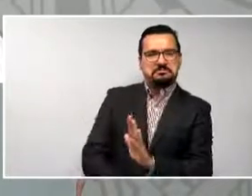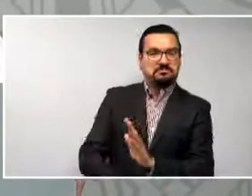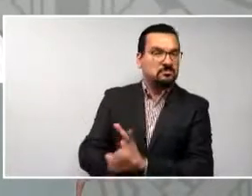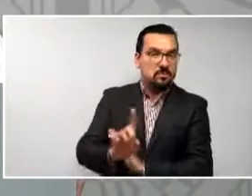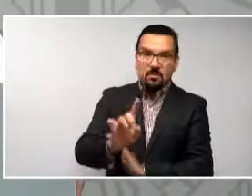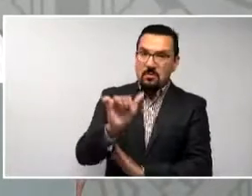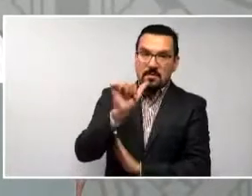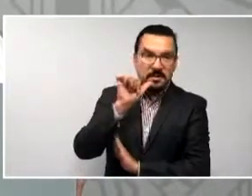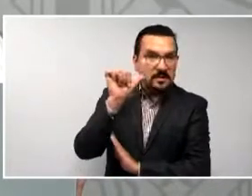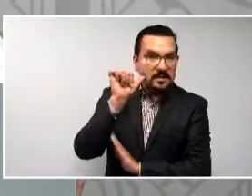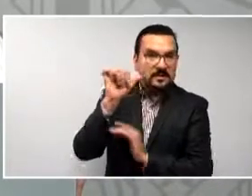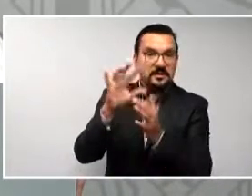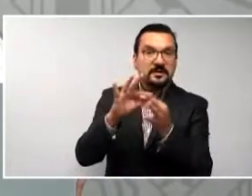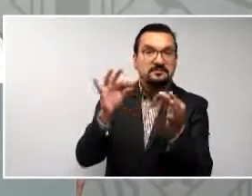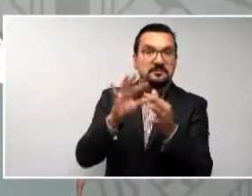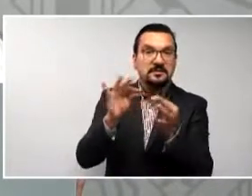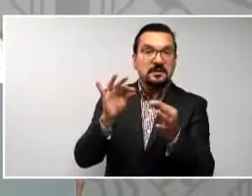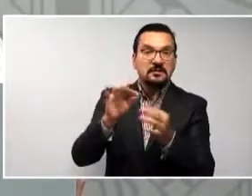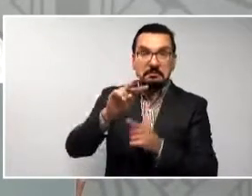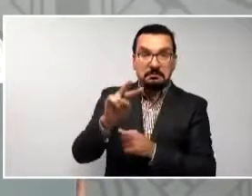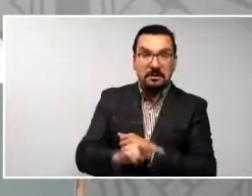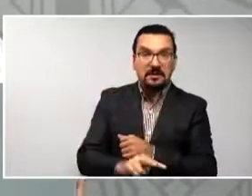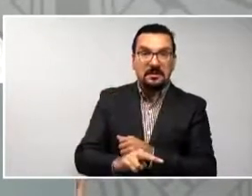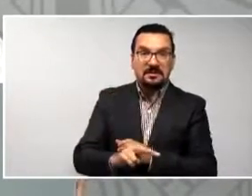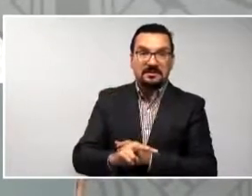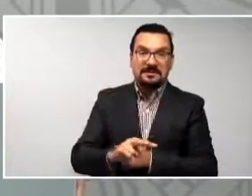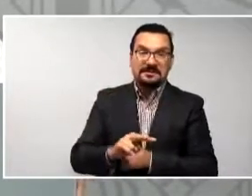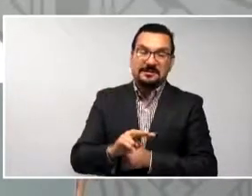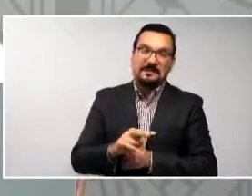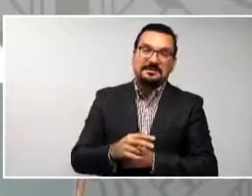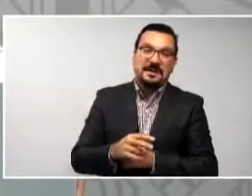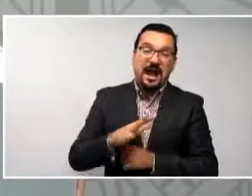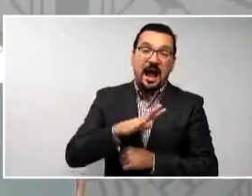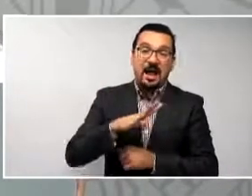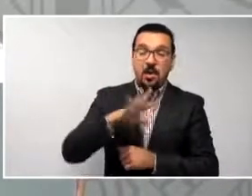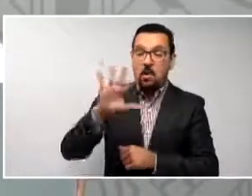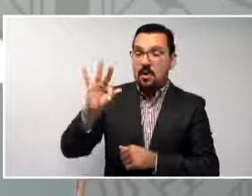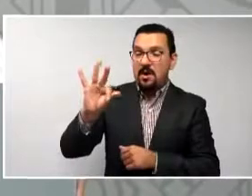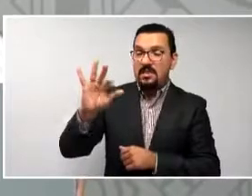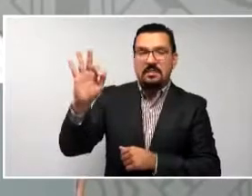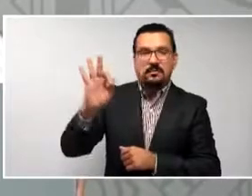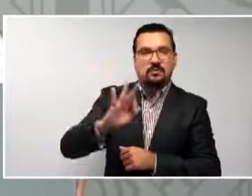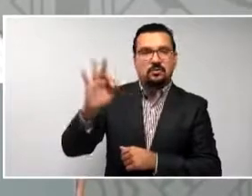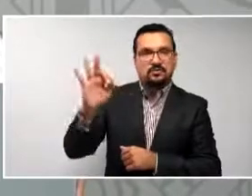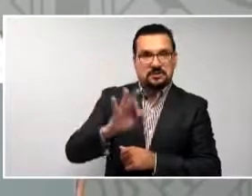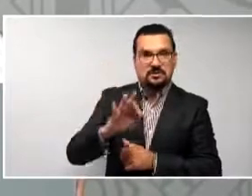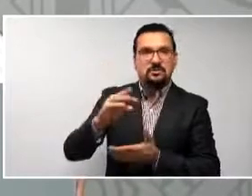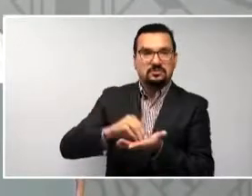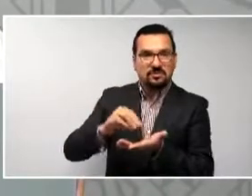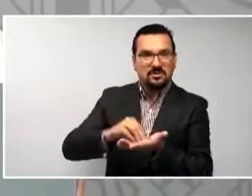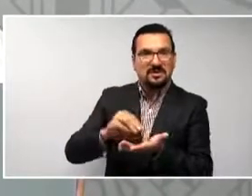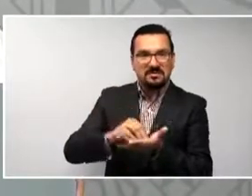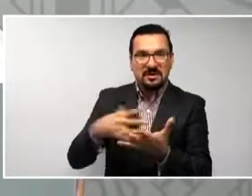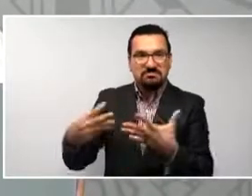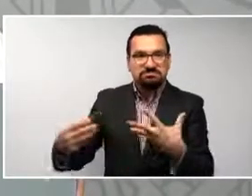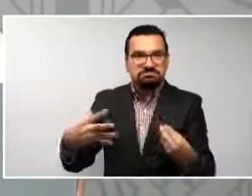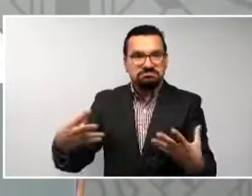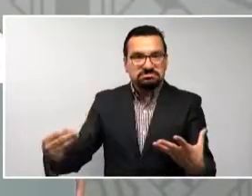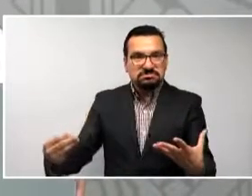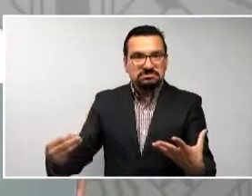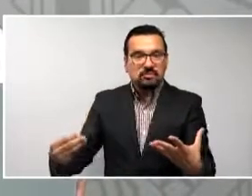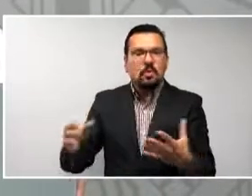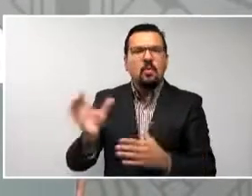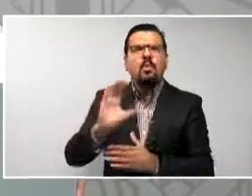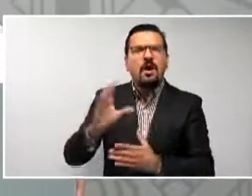te decía que teníamos una positividad del 40 por ciento y que la meta es